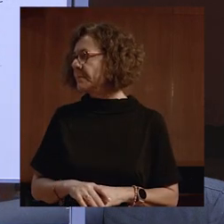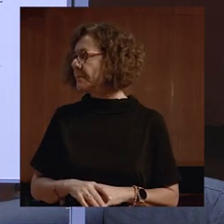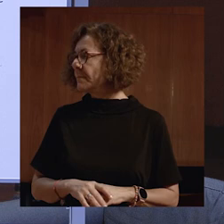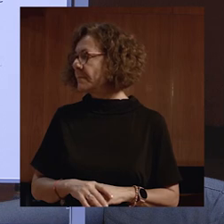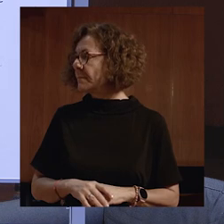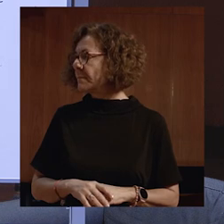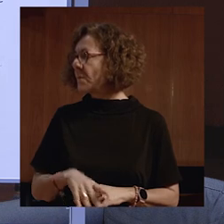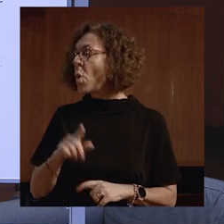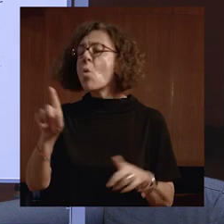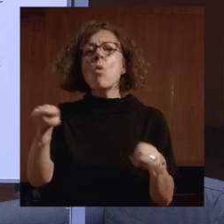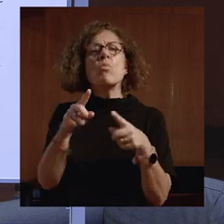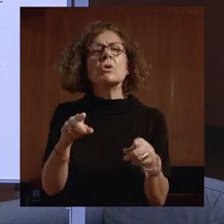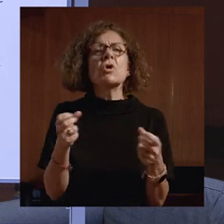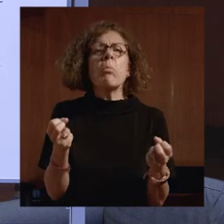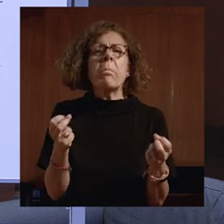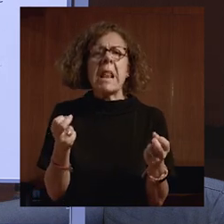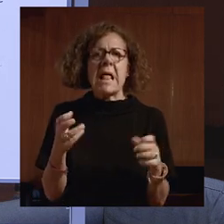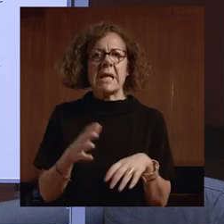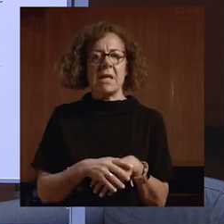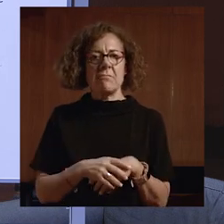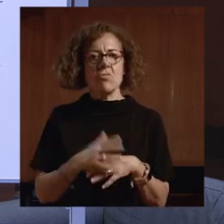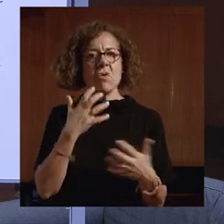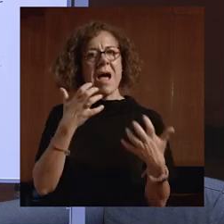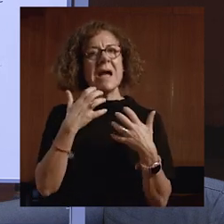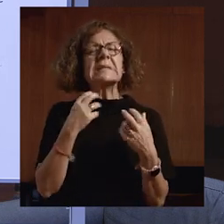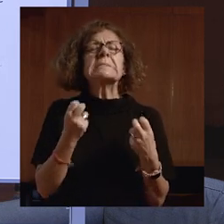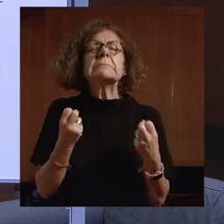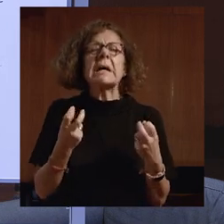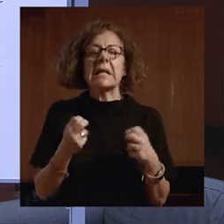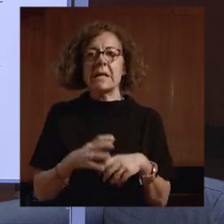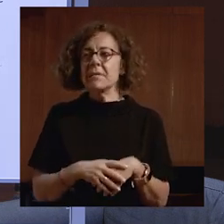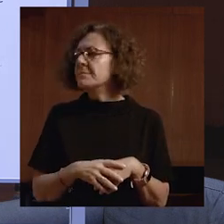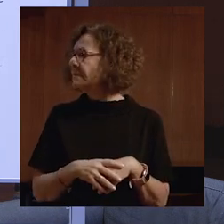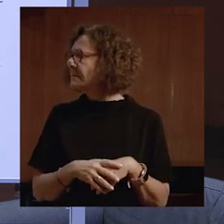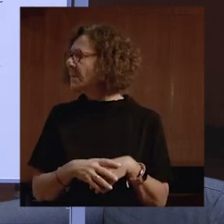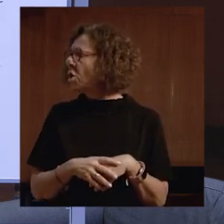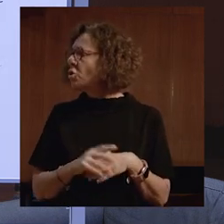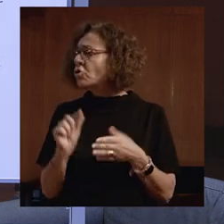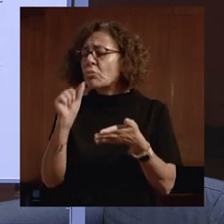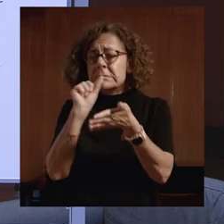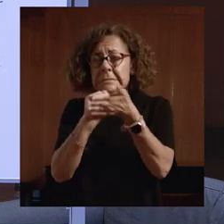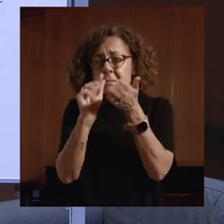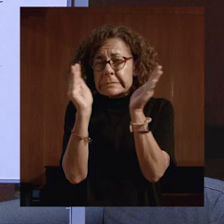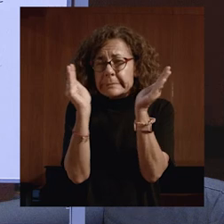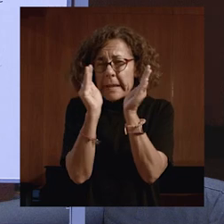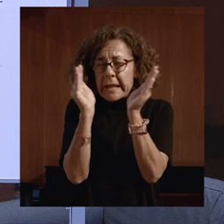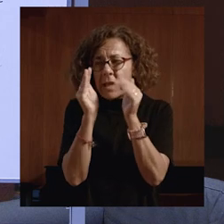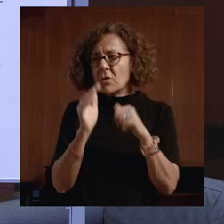¿Para qué sirve un músico? ¿Para qué sirve un artista? ¿No? Lo voy a poner en chiquitito para que no...